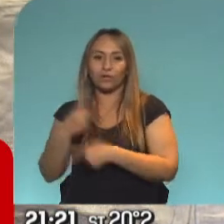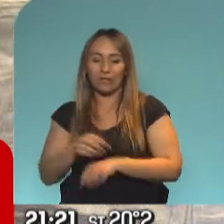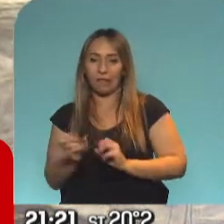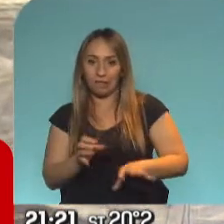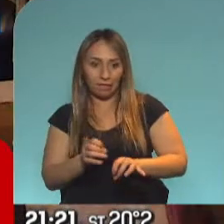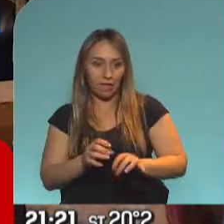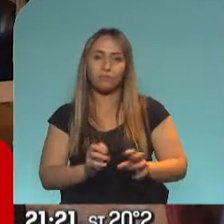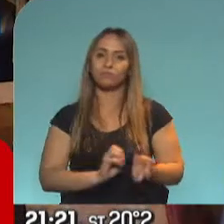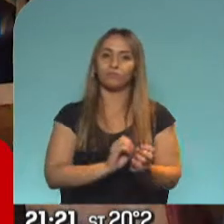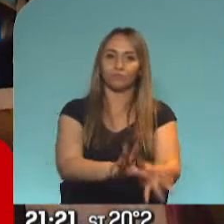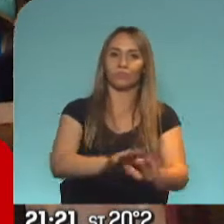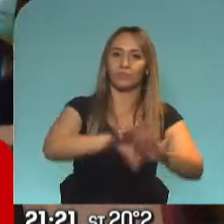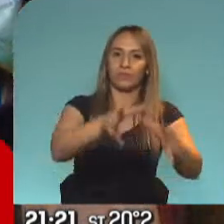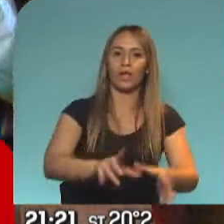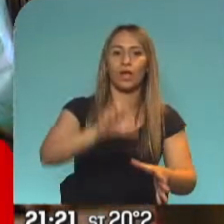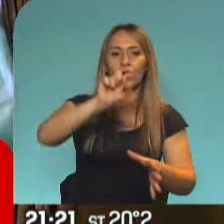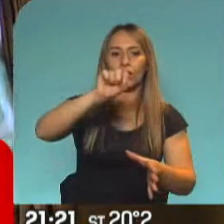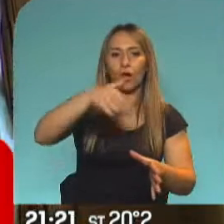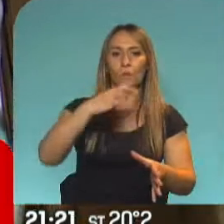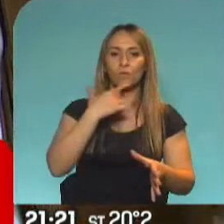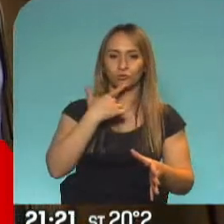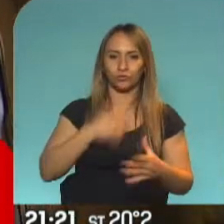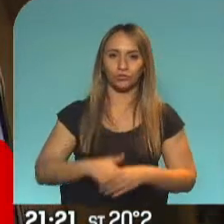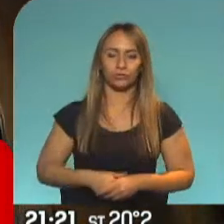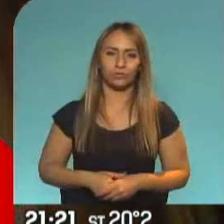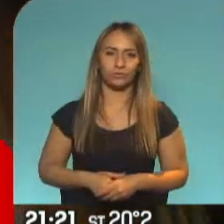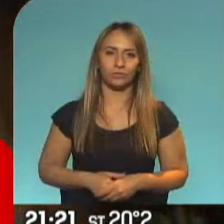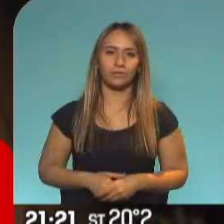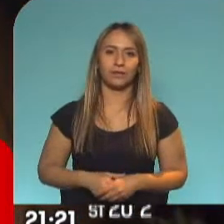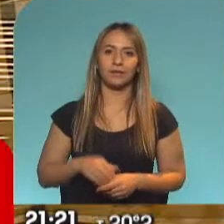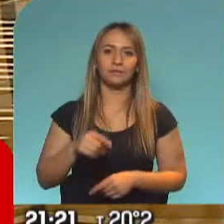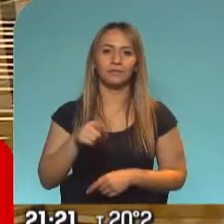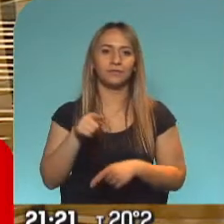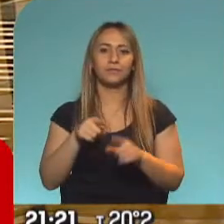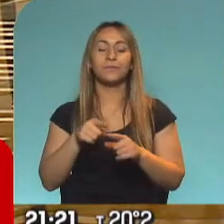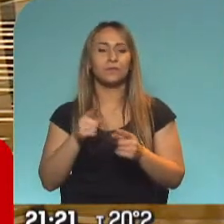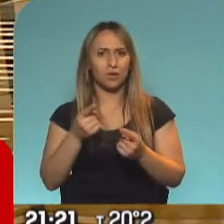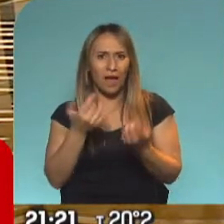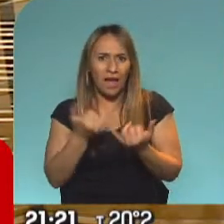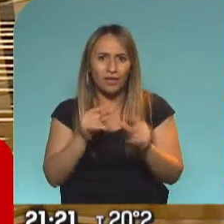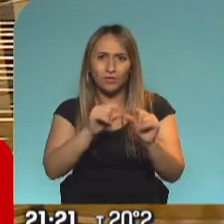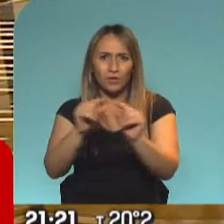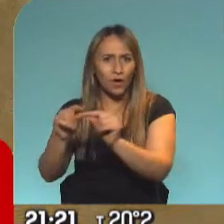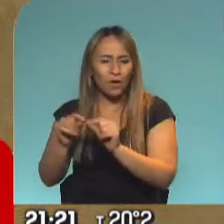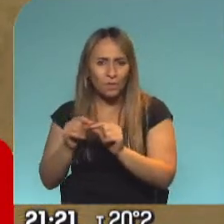este informe vamos a conocer cifras escalofriantes de la cantidad